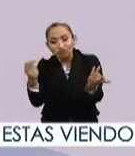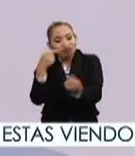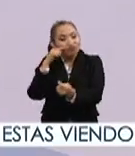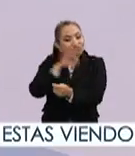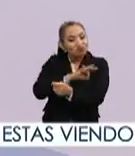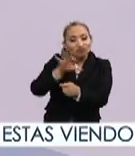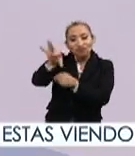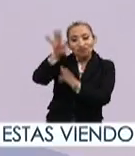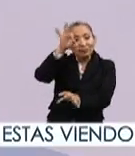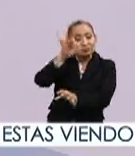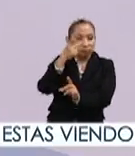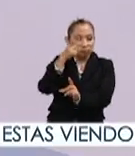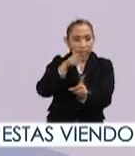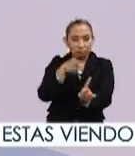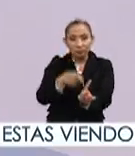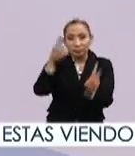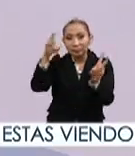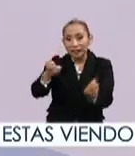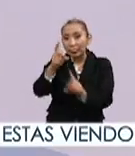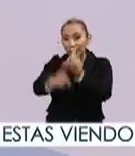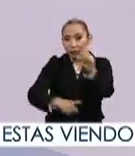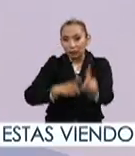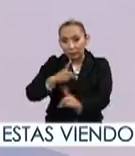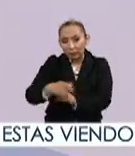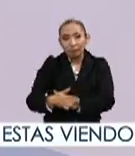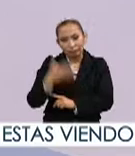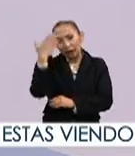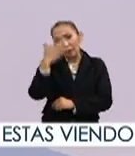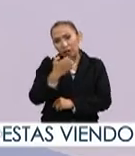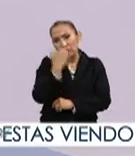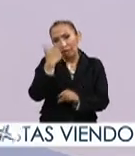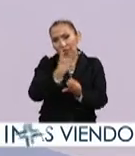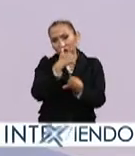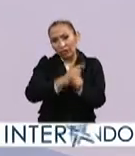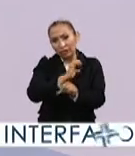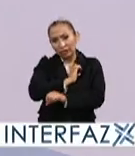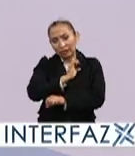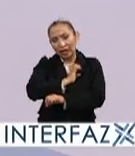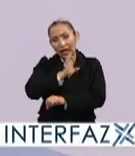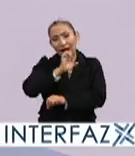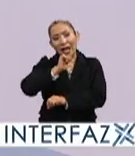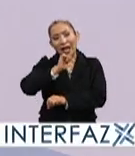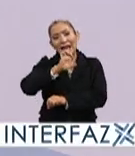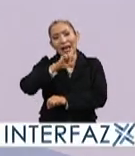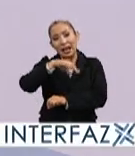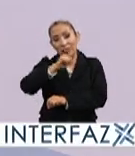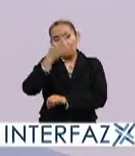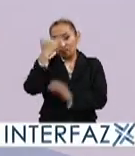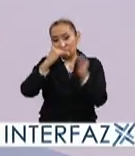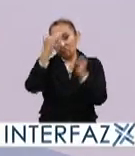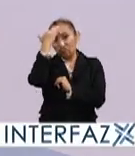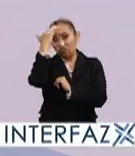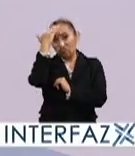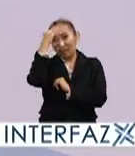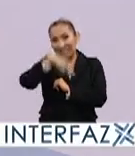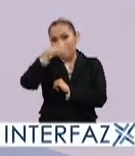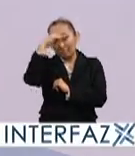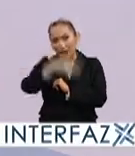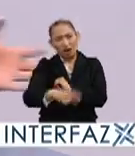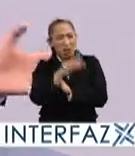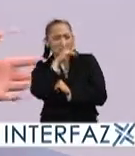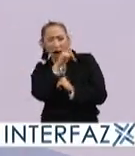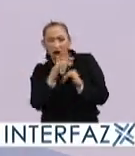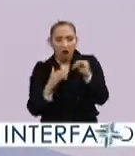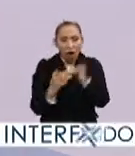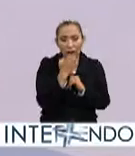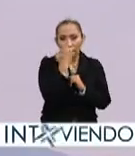grandes posibilidades, en especial en el tema deportivo. Sabemos que la Escuela Nacional de Entrenadores Deportivos es líder en su ramo en México, es la